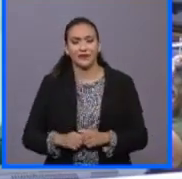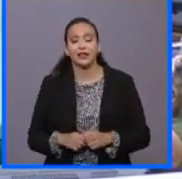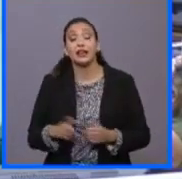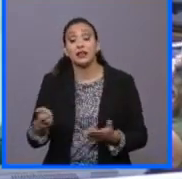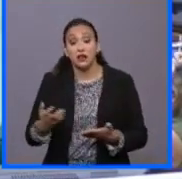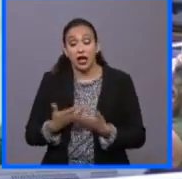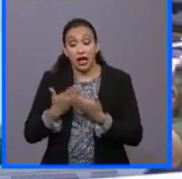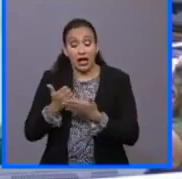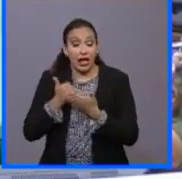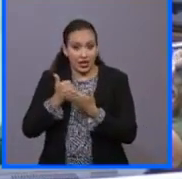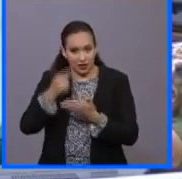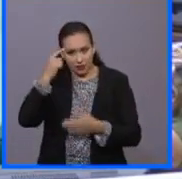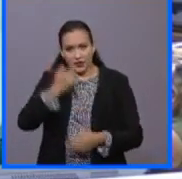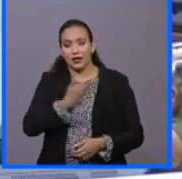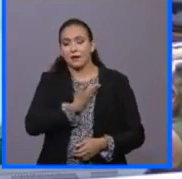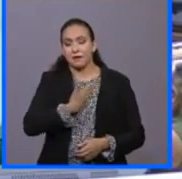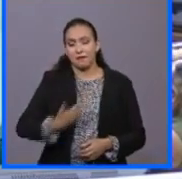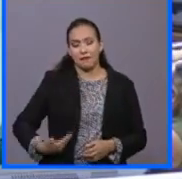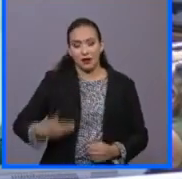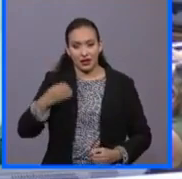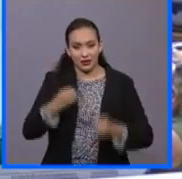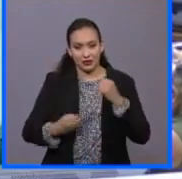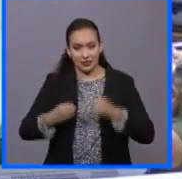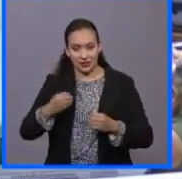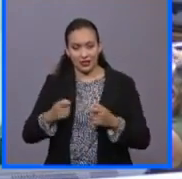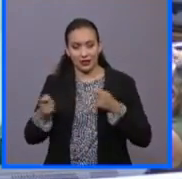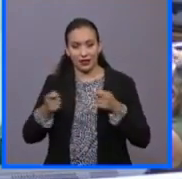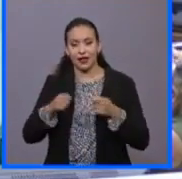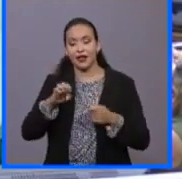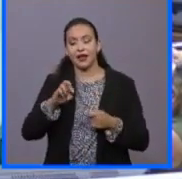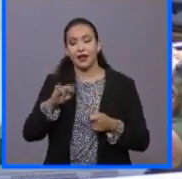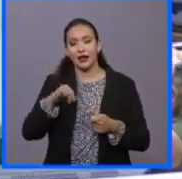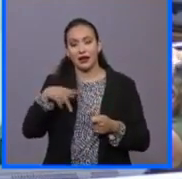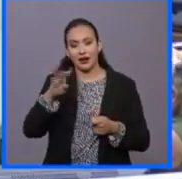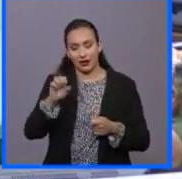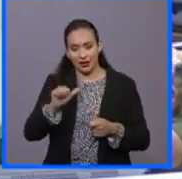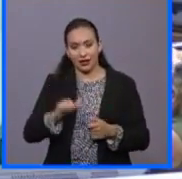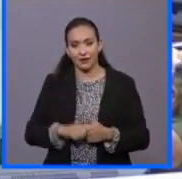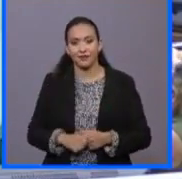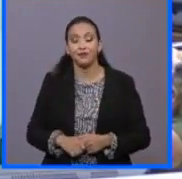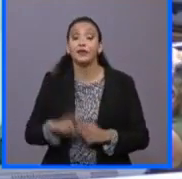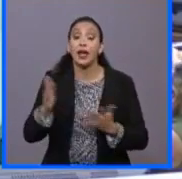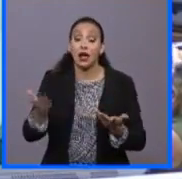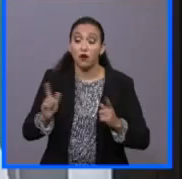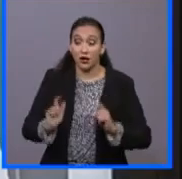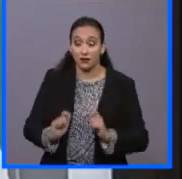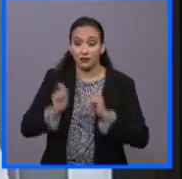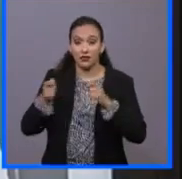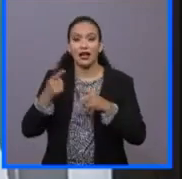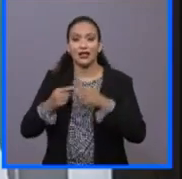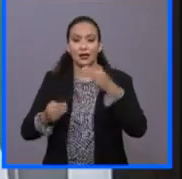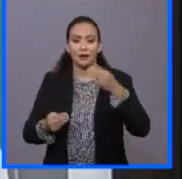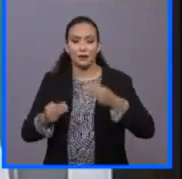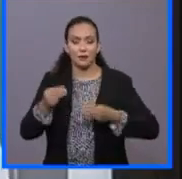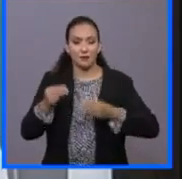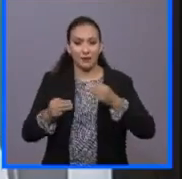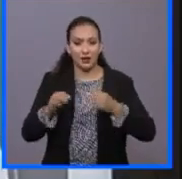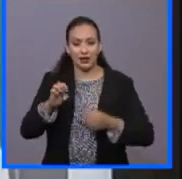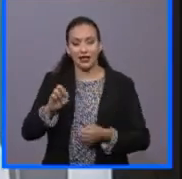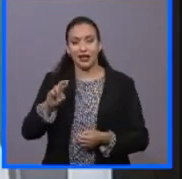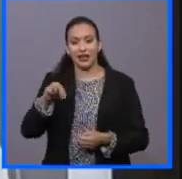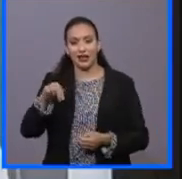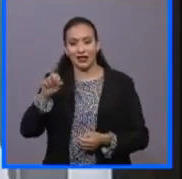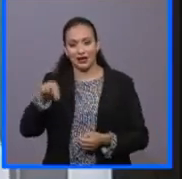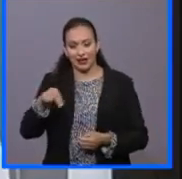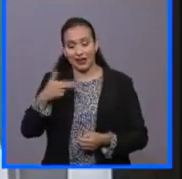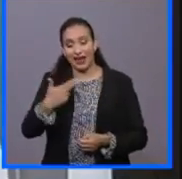a la presidenta electa del Tribunal Superior de Justicia, Erika Torres López, ceder su cargo al magistrado electo Hernán